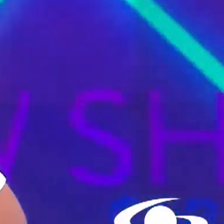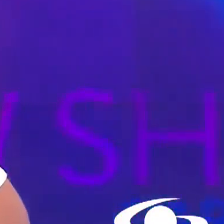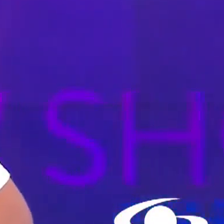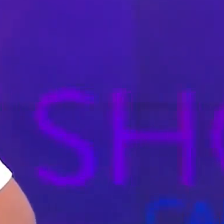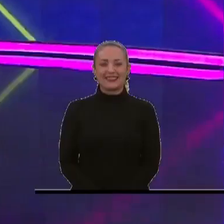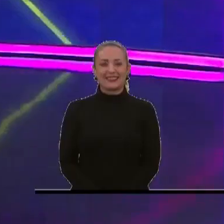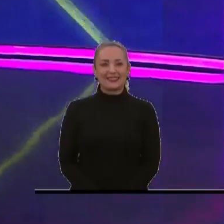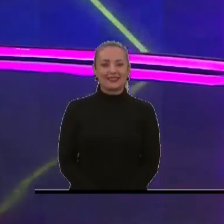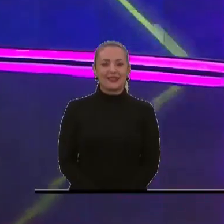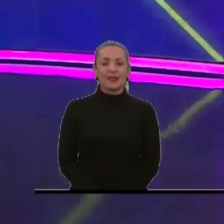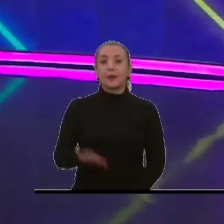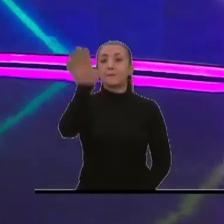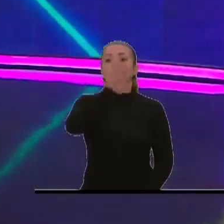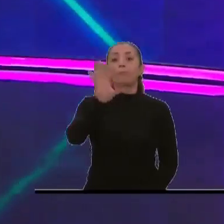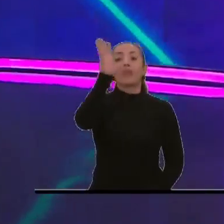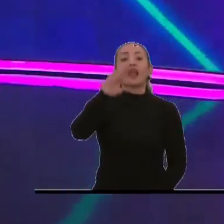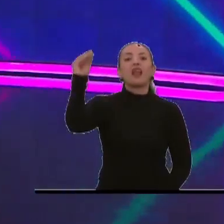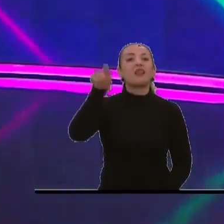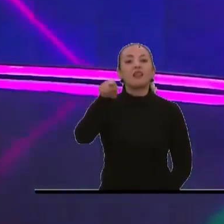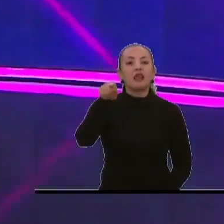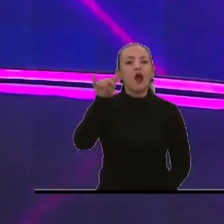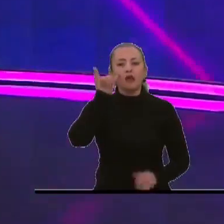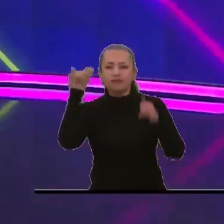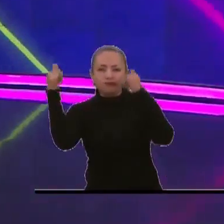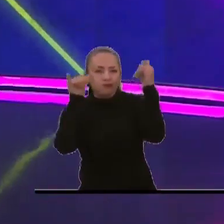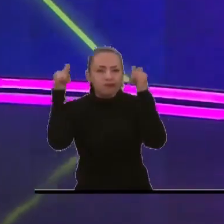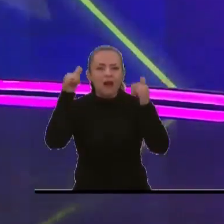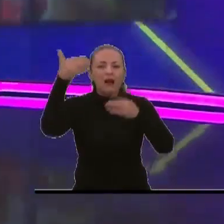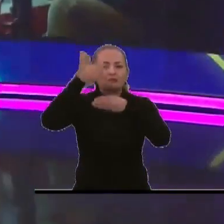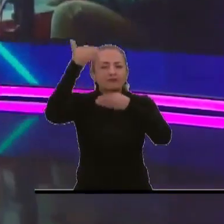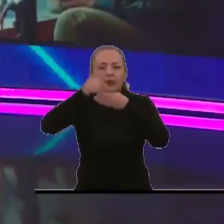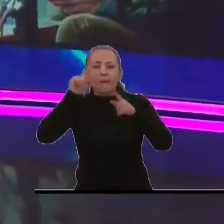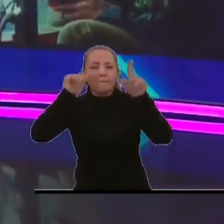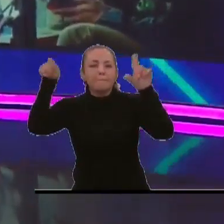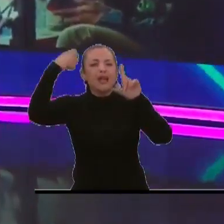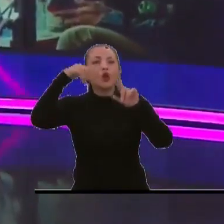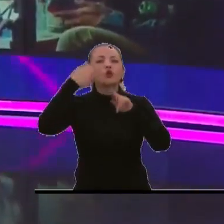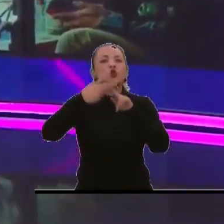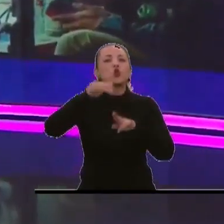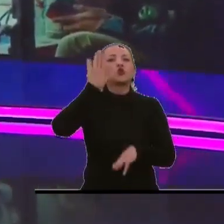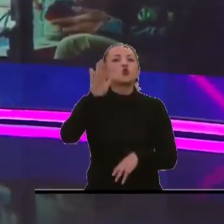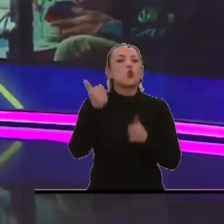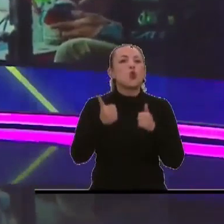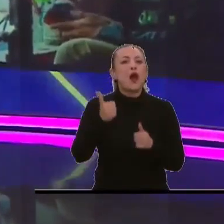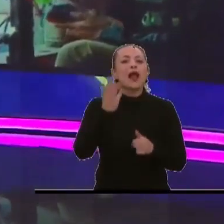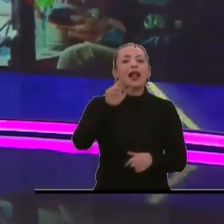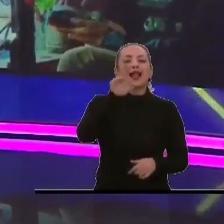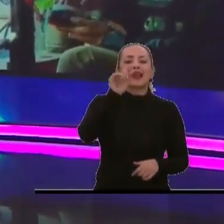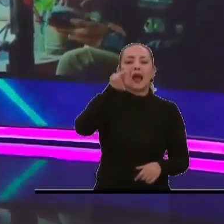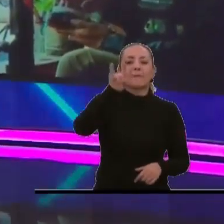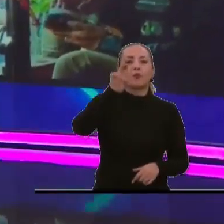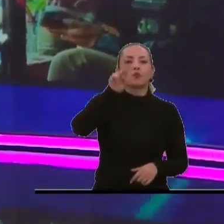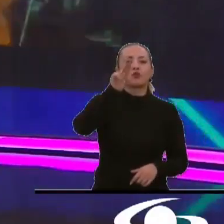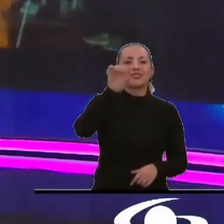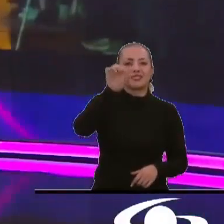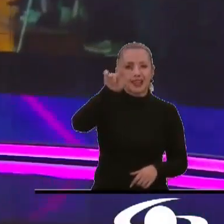Cyber Days en Home Center. El departamento del Quindío se graba por estos días la película de suspenso Rapunzel, El Perro y el Brujo, dirigida por Andrés Roa.